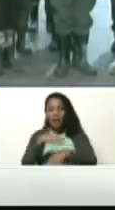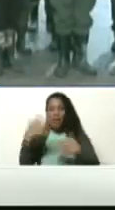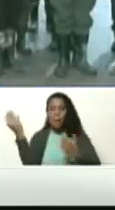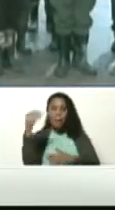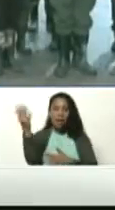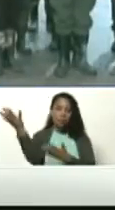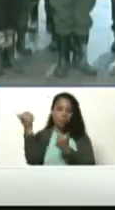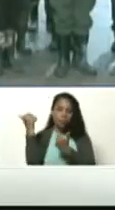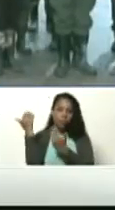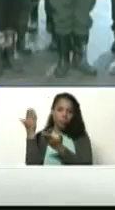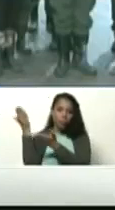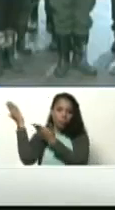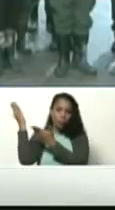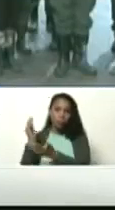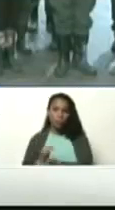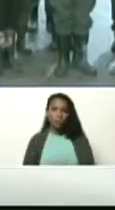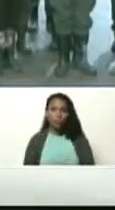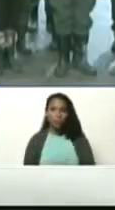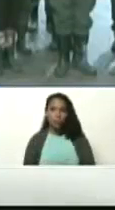Adelante.